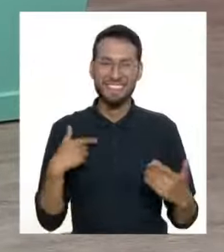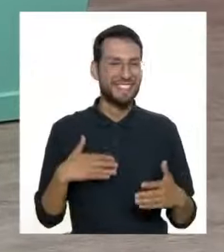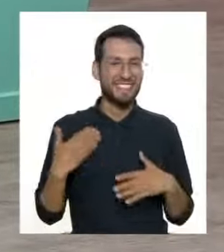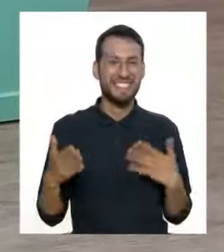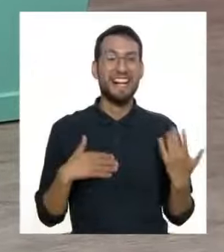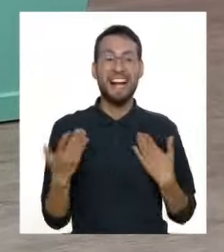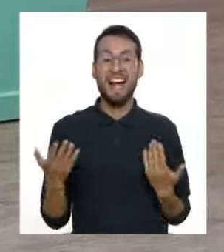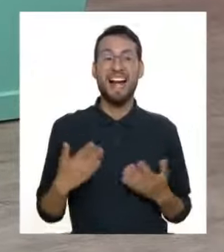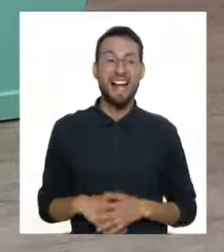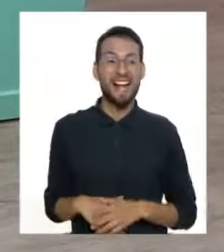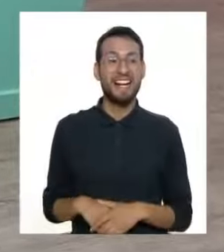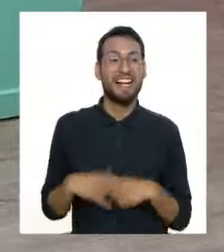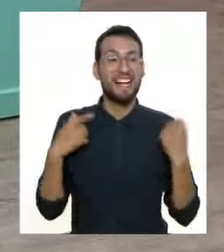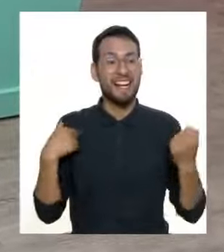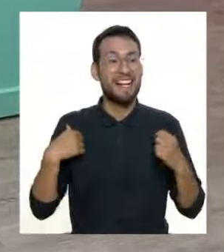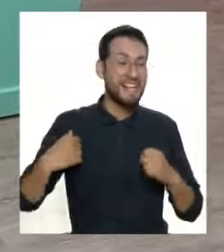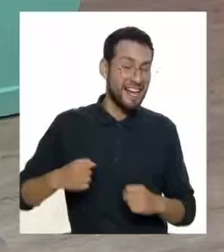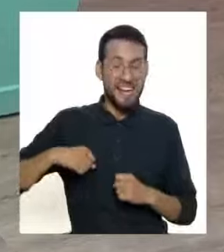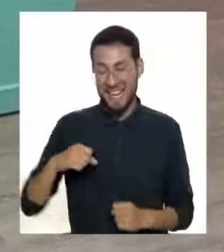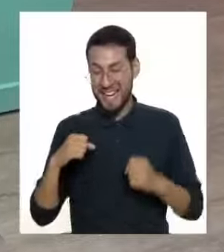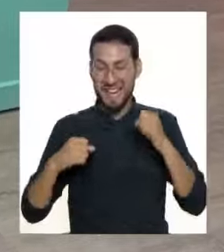Nicolás, canta. El pollito frito.